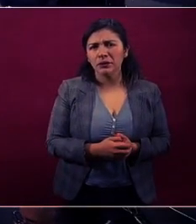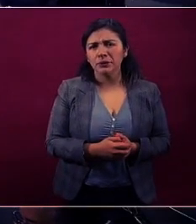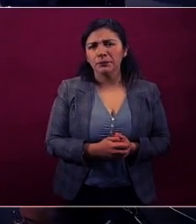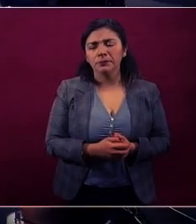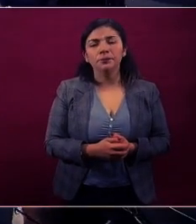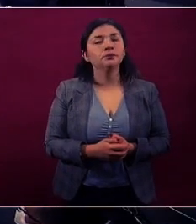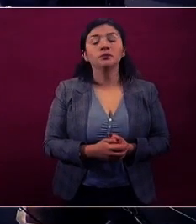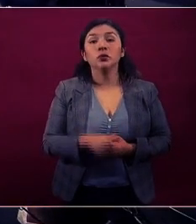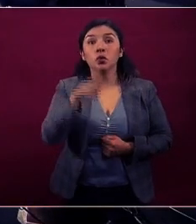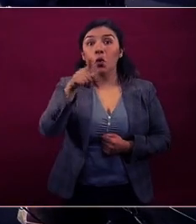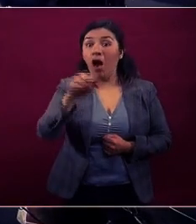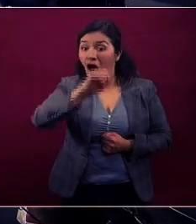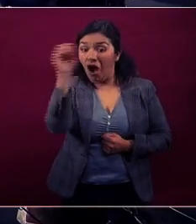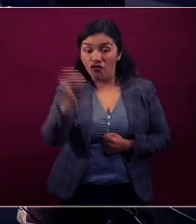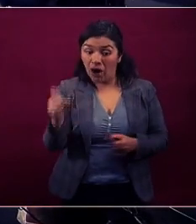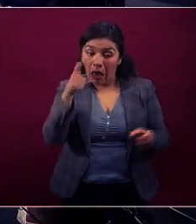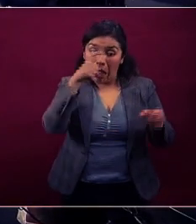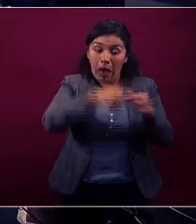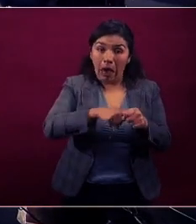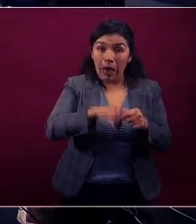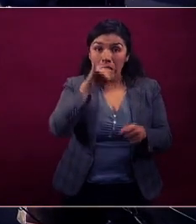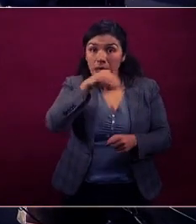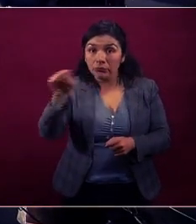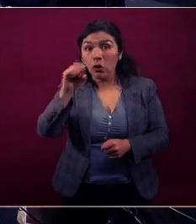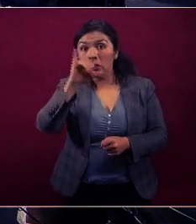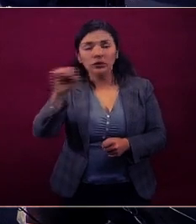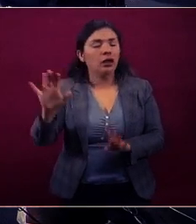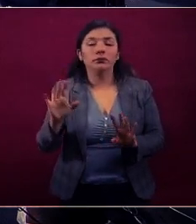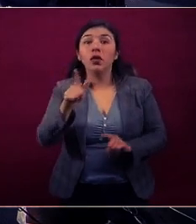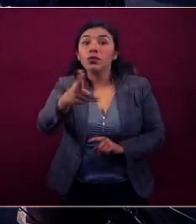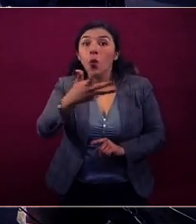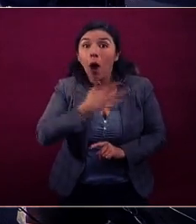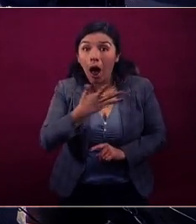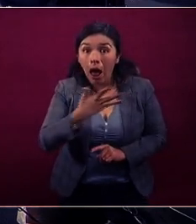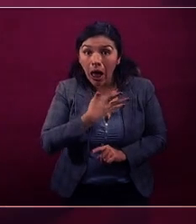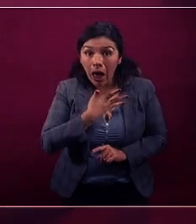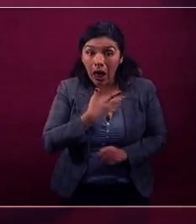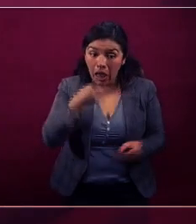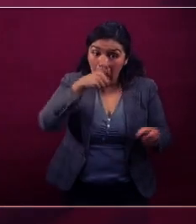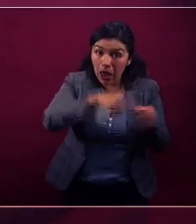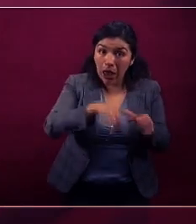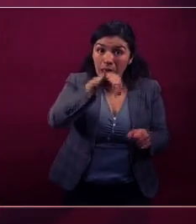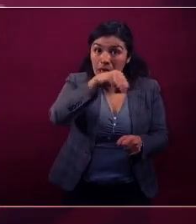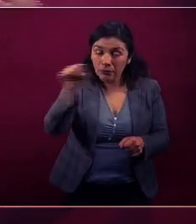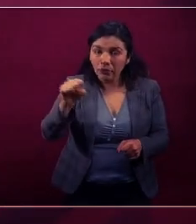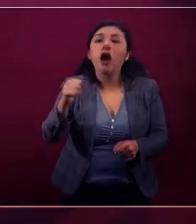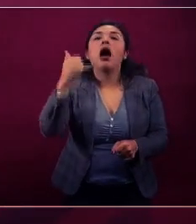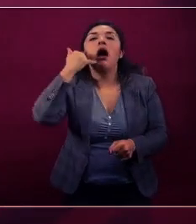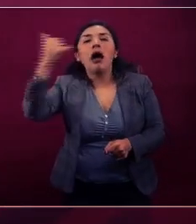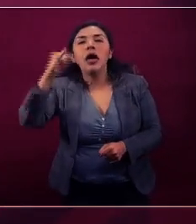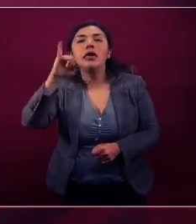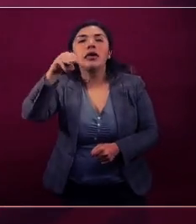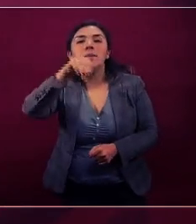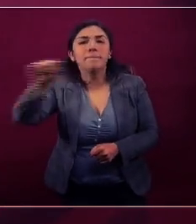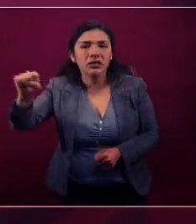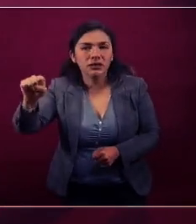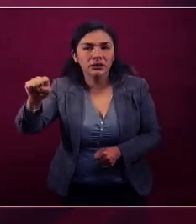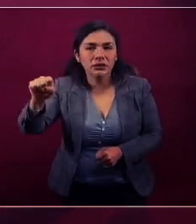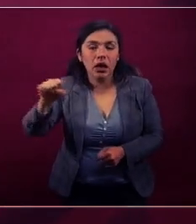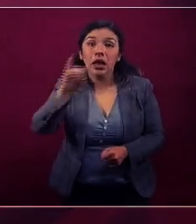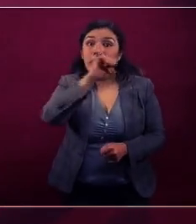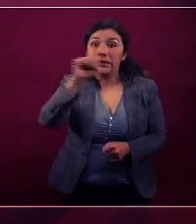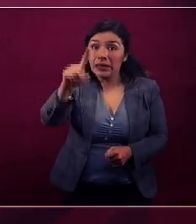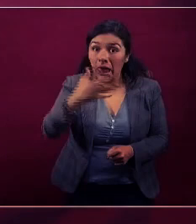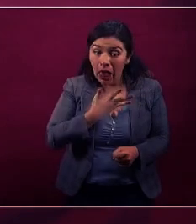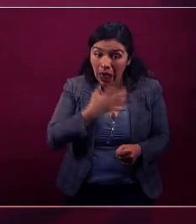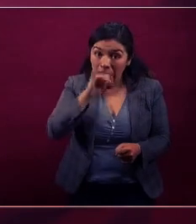O sea, no tienes que ser derechohabiente. El que es derechohabiente pregunta en el Seguro Social, porque tú sabes dónde te atienden normalmente. En el ISSSTE